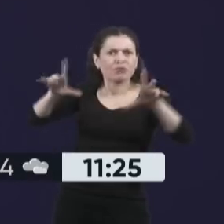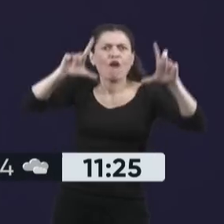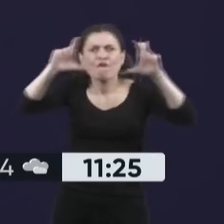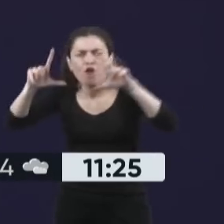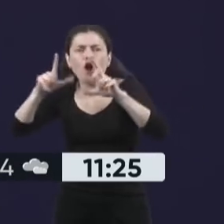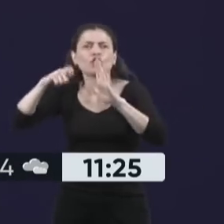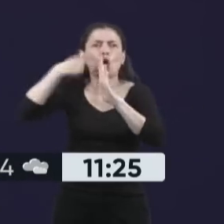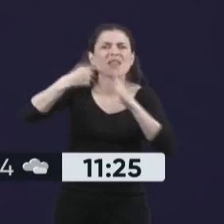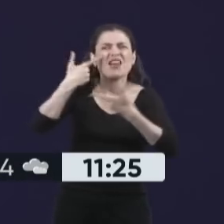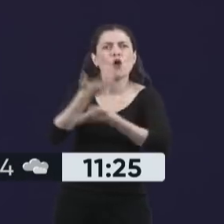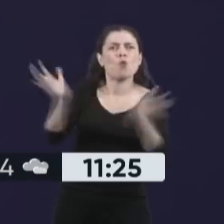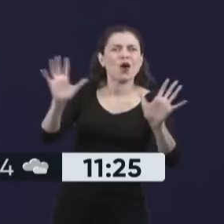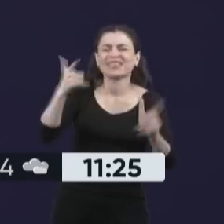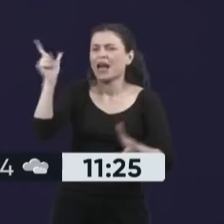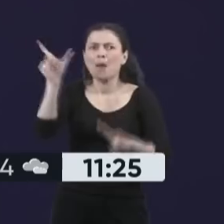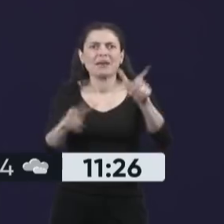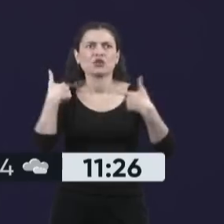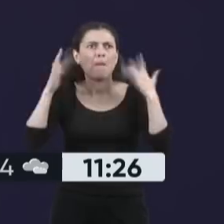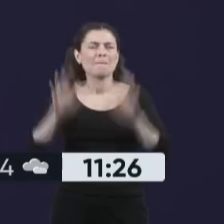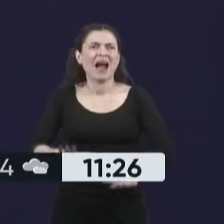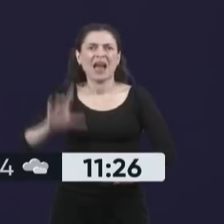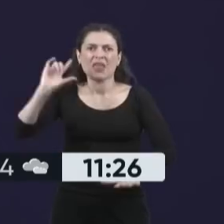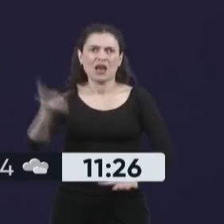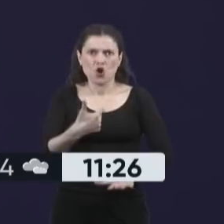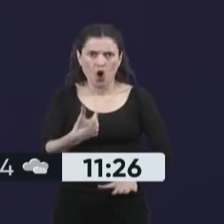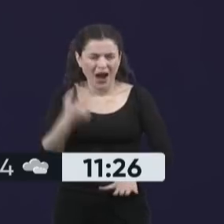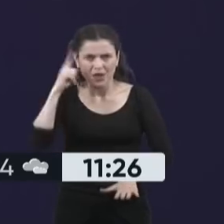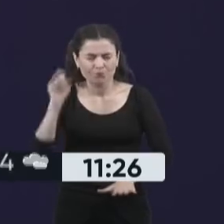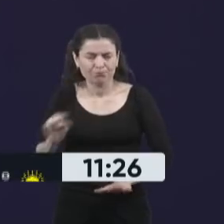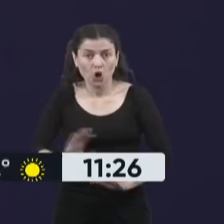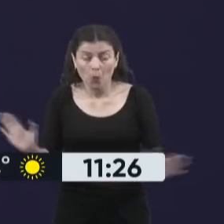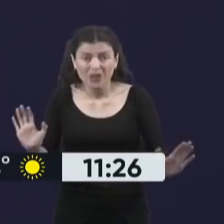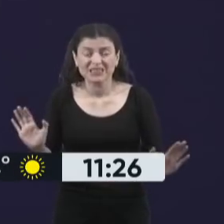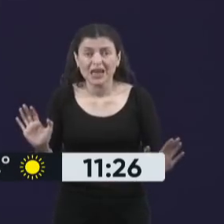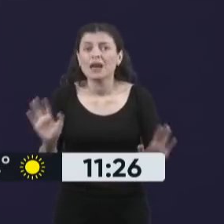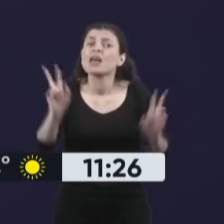etcétera, etcétera, esto no deja de ser un tema estrictamente hoy de carácter judicial.